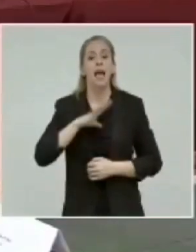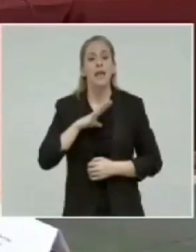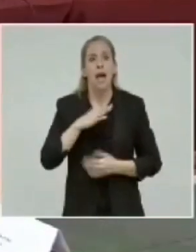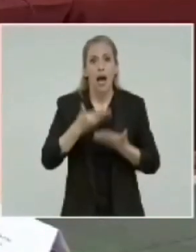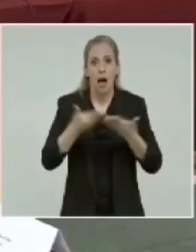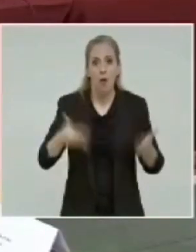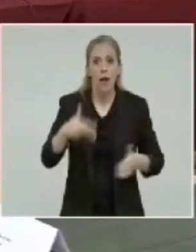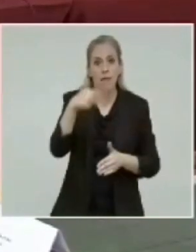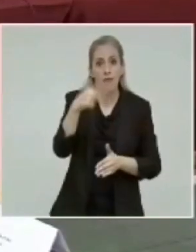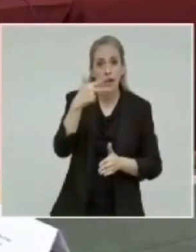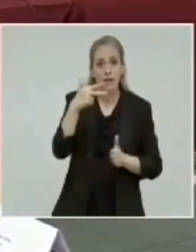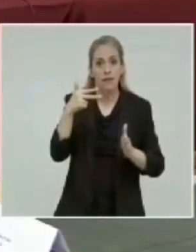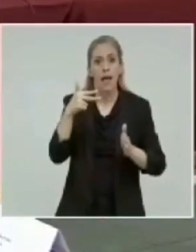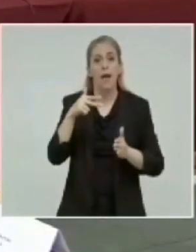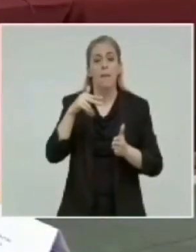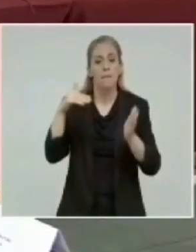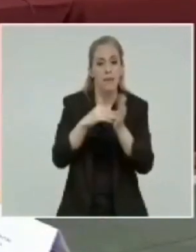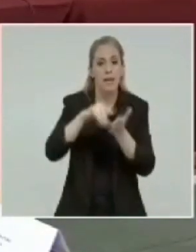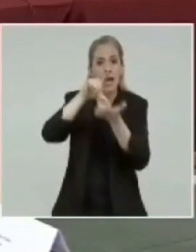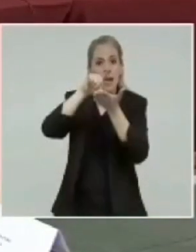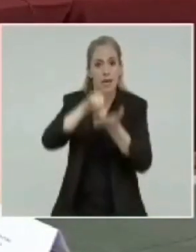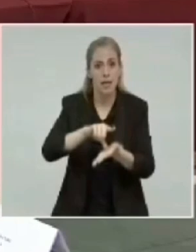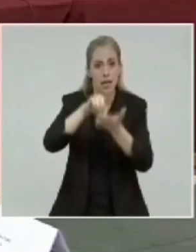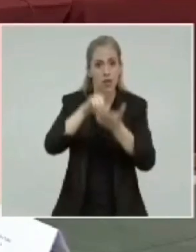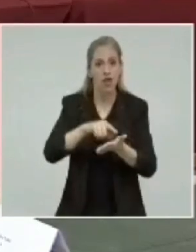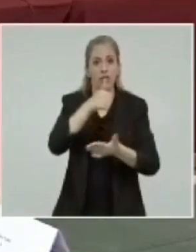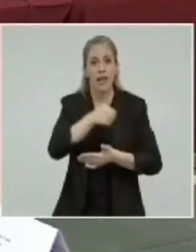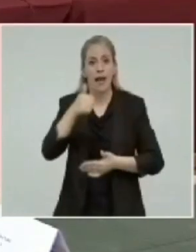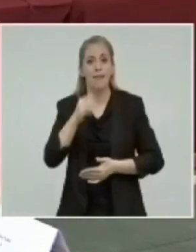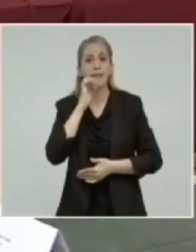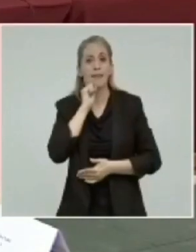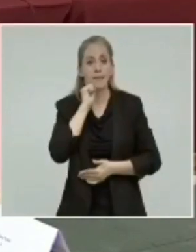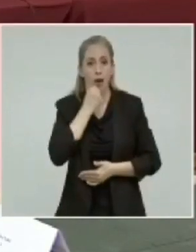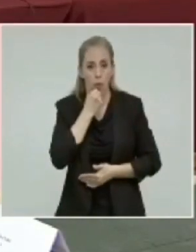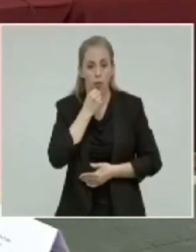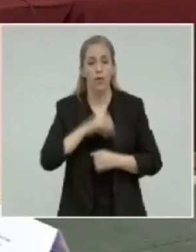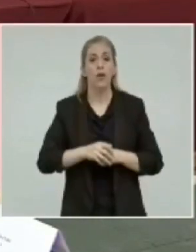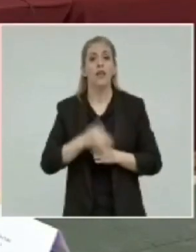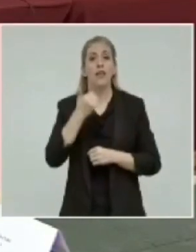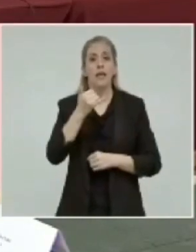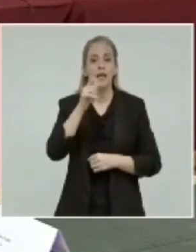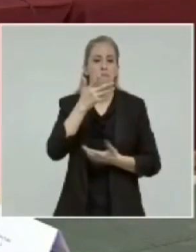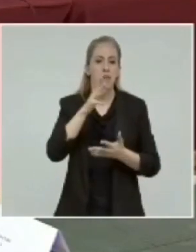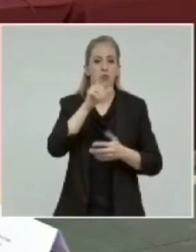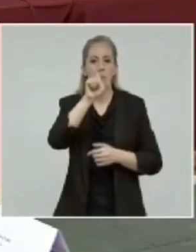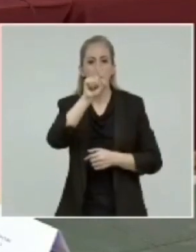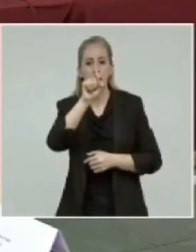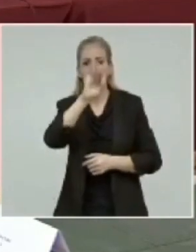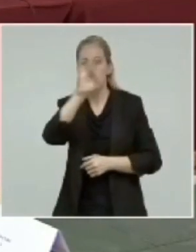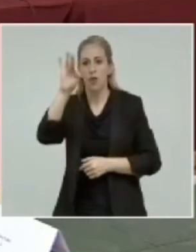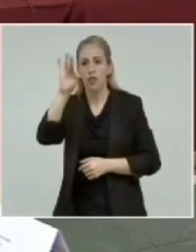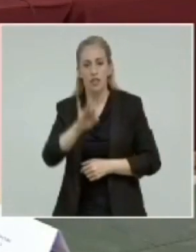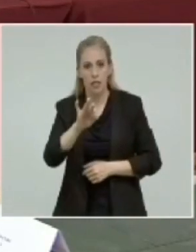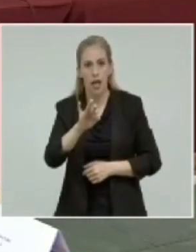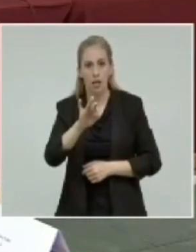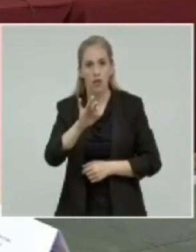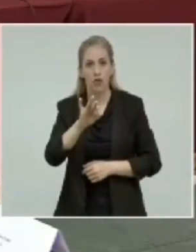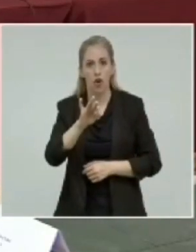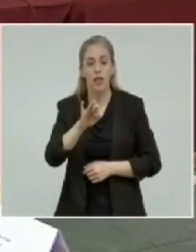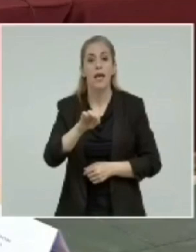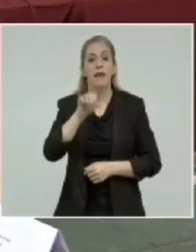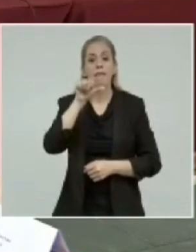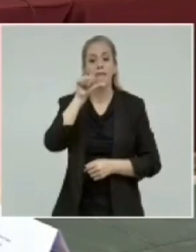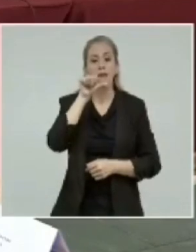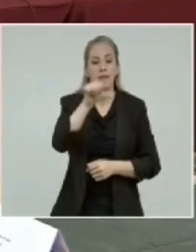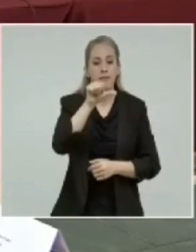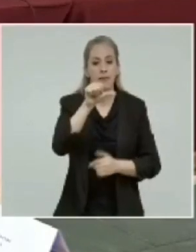litros por segundo, a tan solo un 20% del punto de equilibrio de